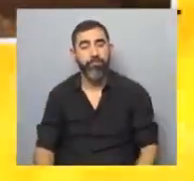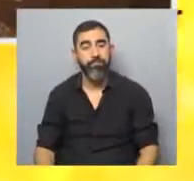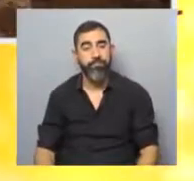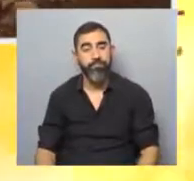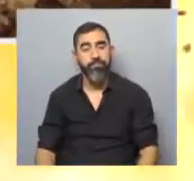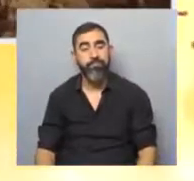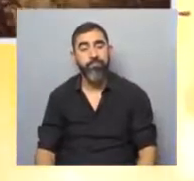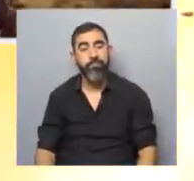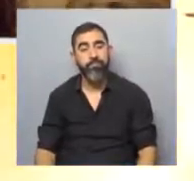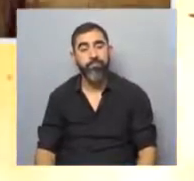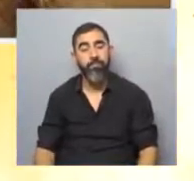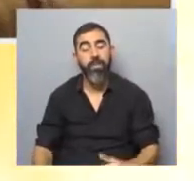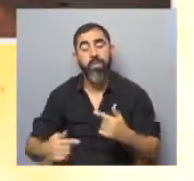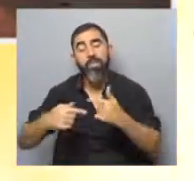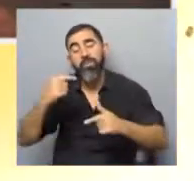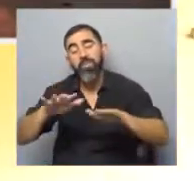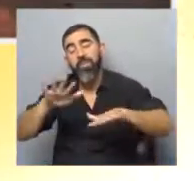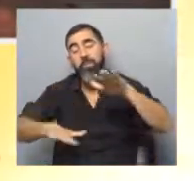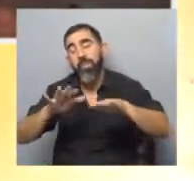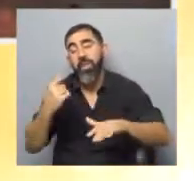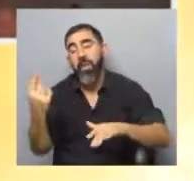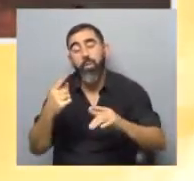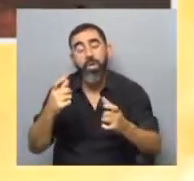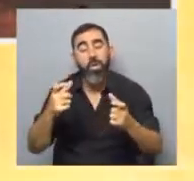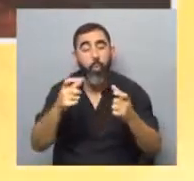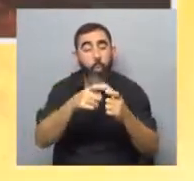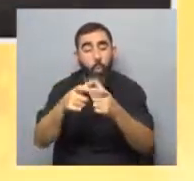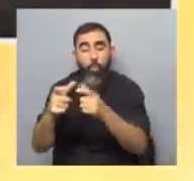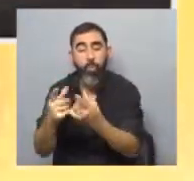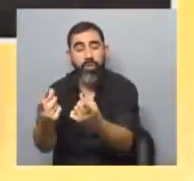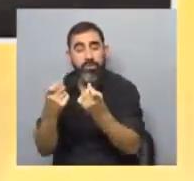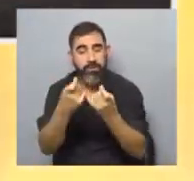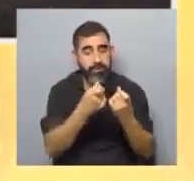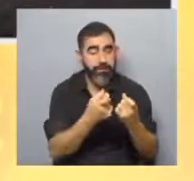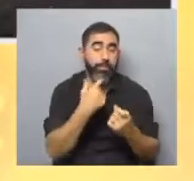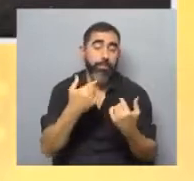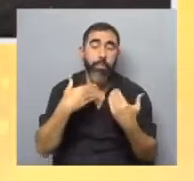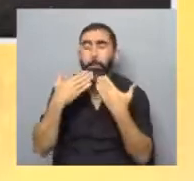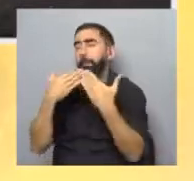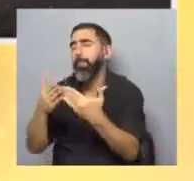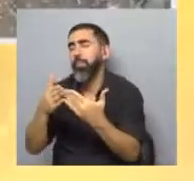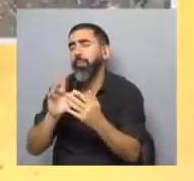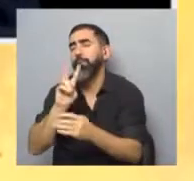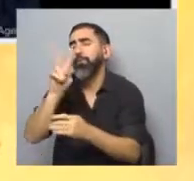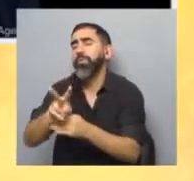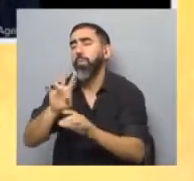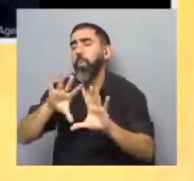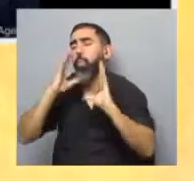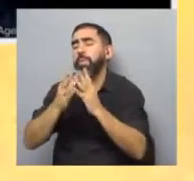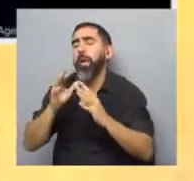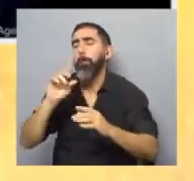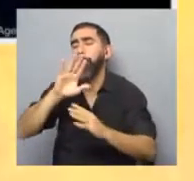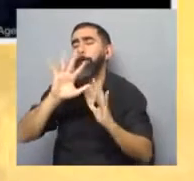con distinta intensidad según lo que cada comunidad busque. Yo siempre pregunto cuando voy a un geoparque mundial de UNESCO, ¿qué busca